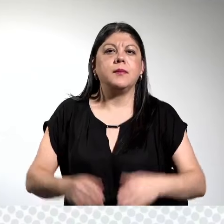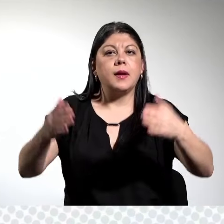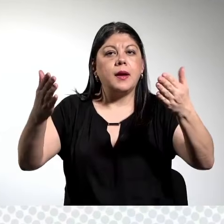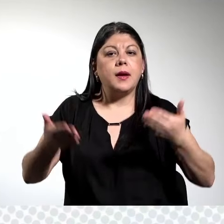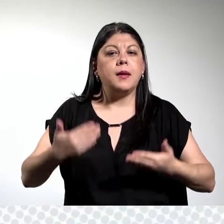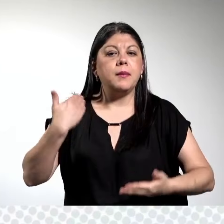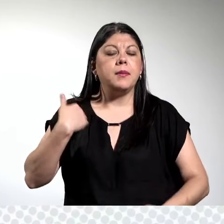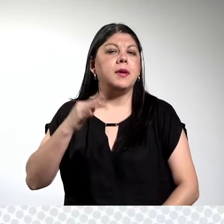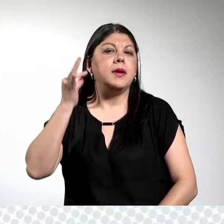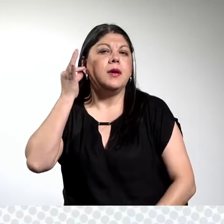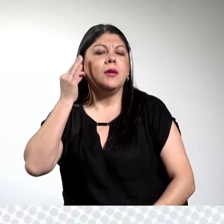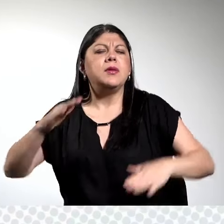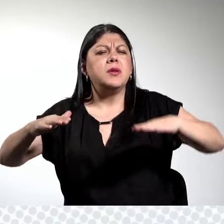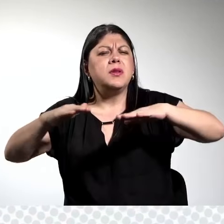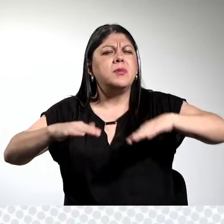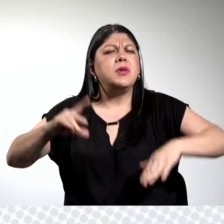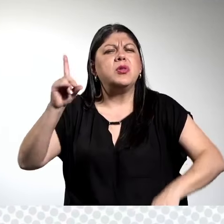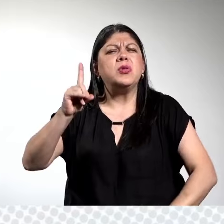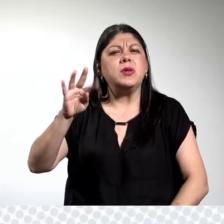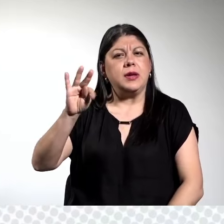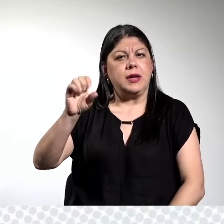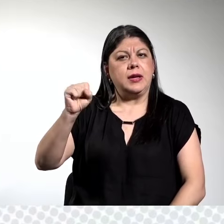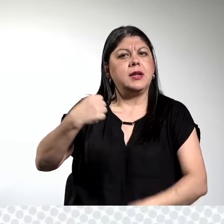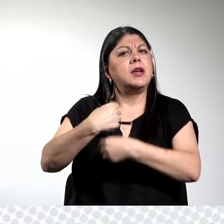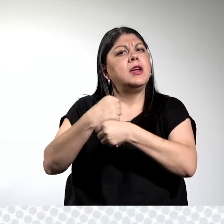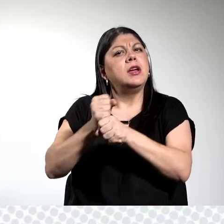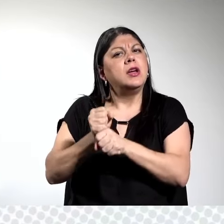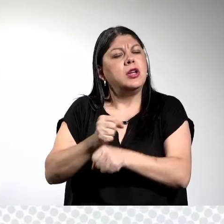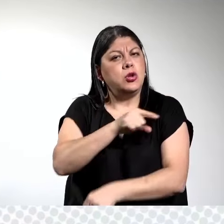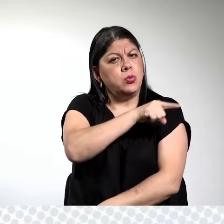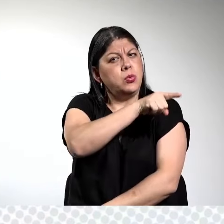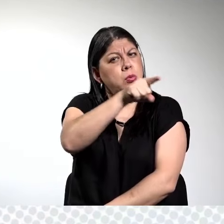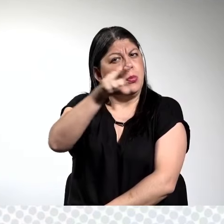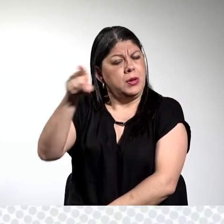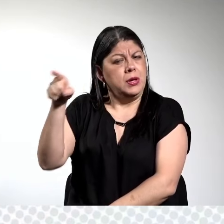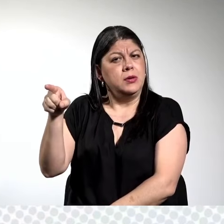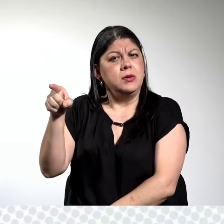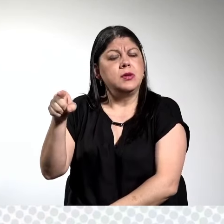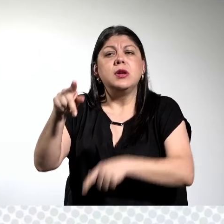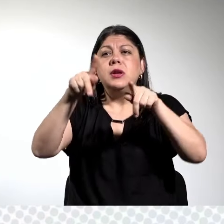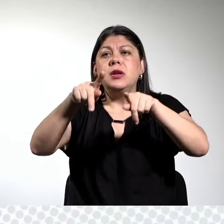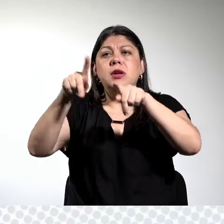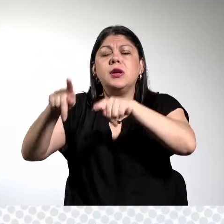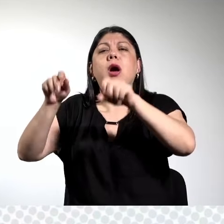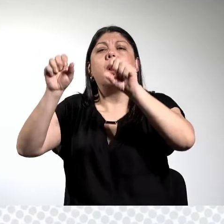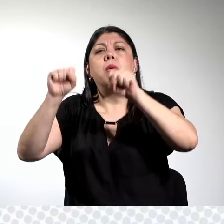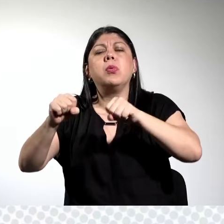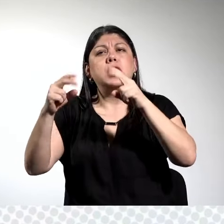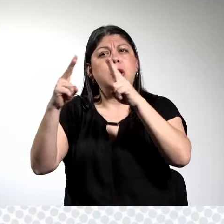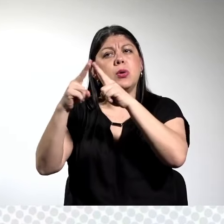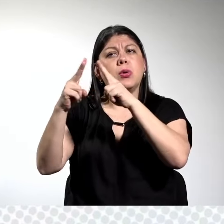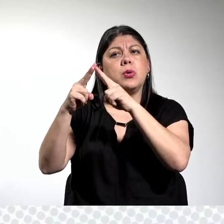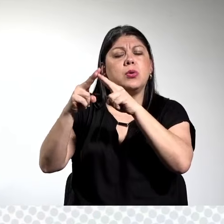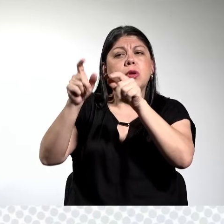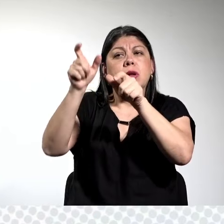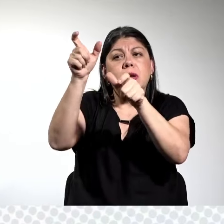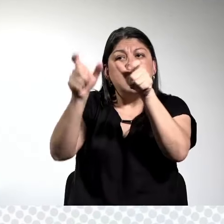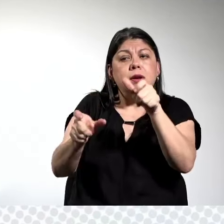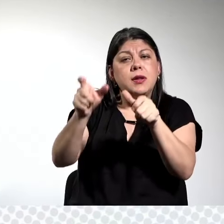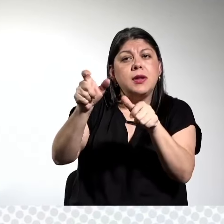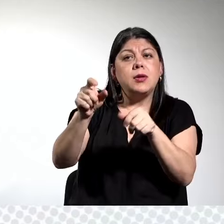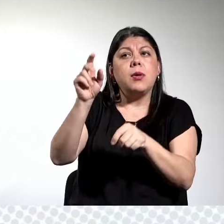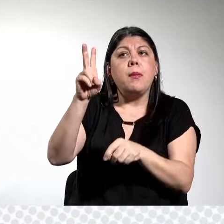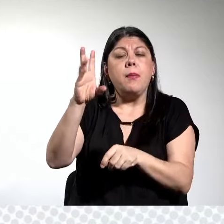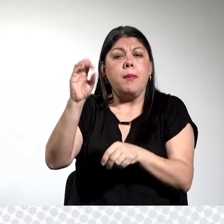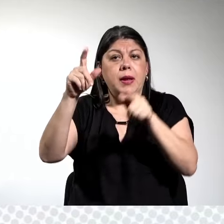Bienvenidos y bienvenidas a este espacio que el Tribunal Supremo de Elecciones ha generado para que la ciudadanía pueda conocer a las 20 personas